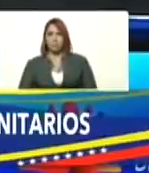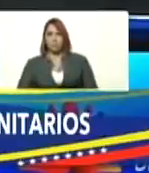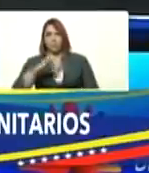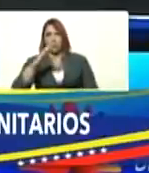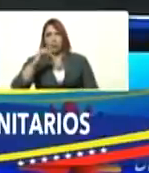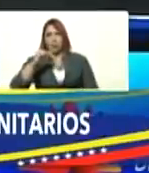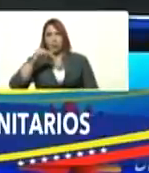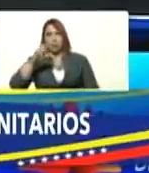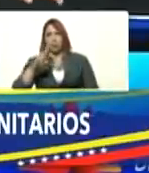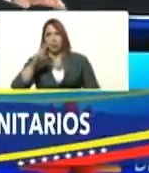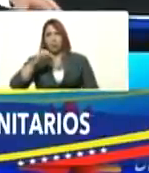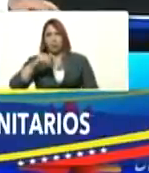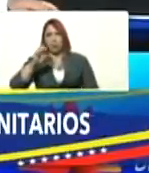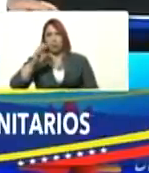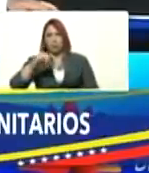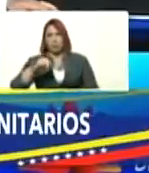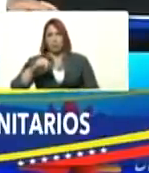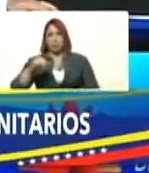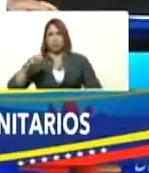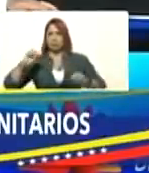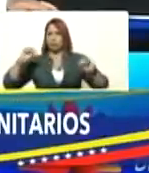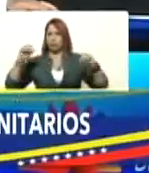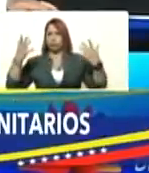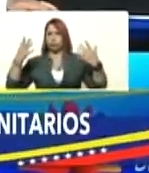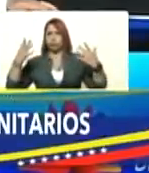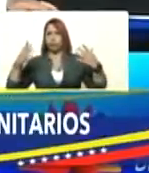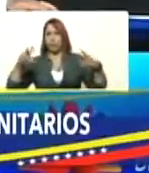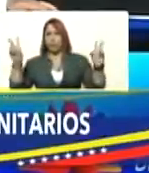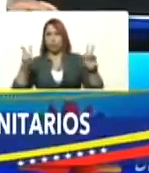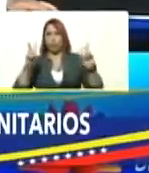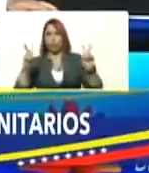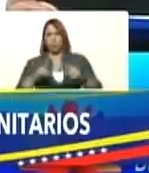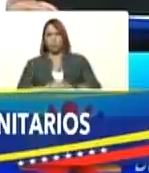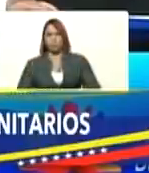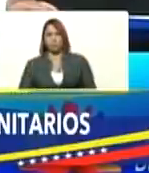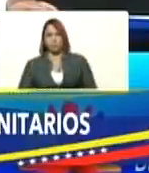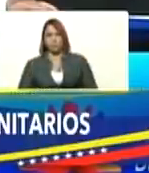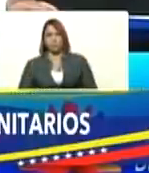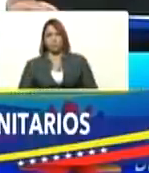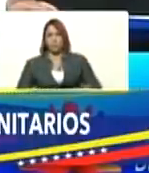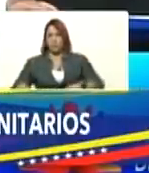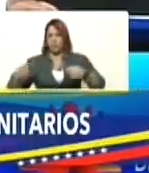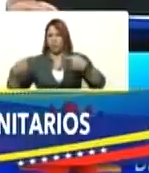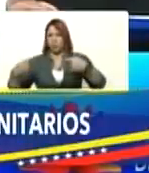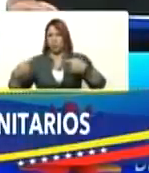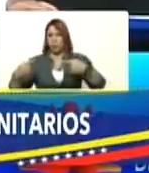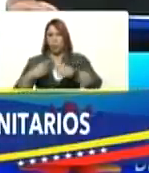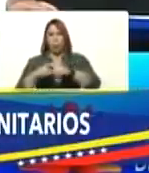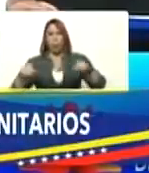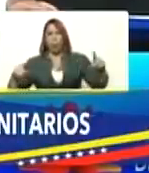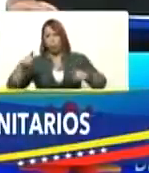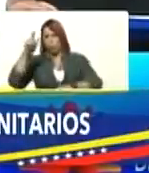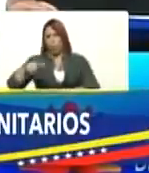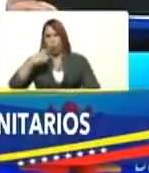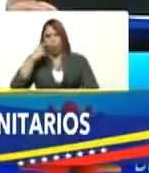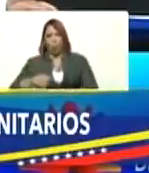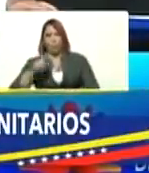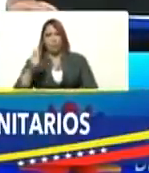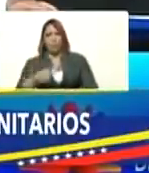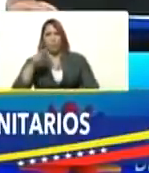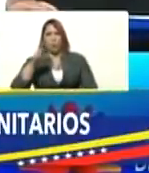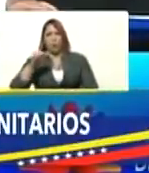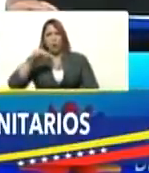alcaldesa, tremenda victoria la alcaldesa. Enfrentó a otro bandido, un tal Guanipa. ¿Cómo que se llama el Guanipa